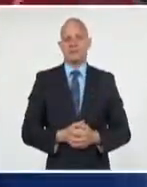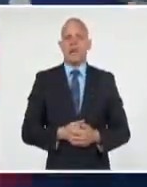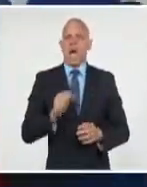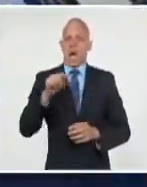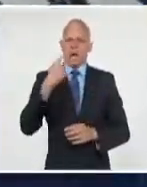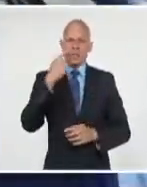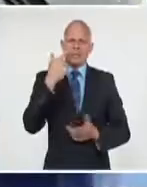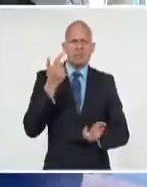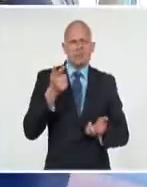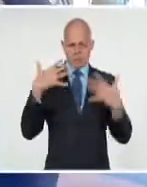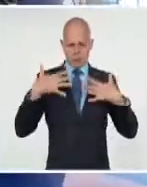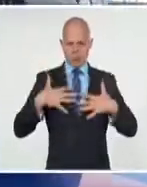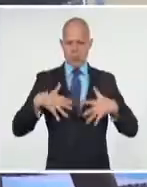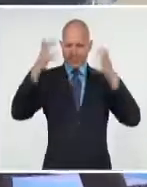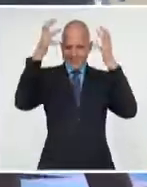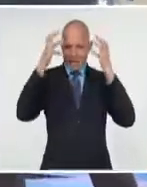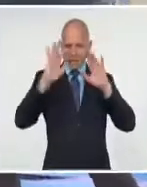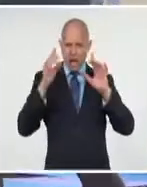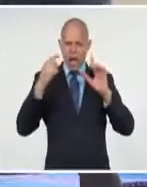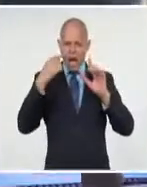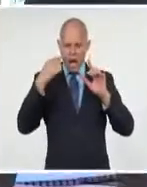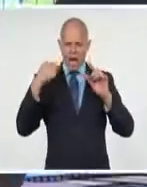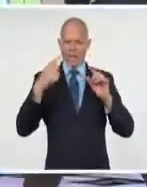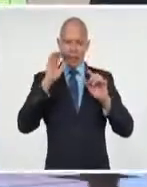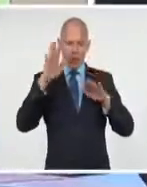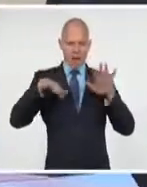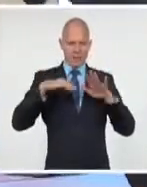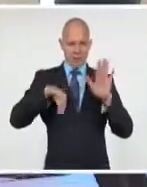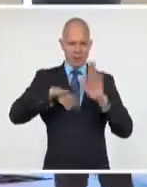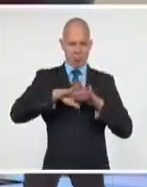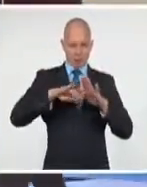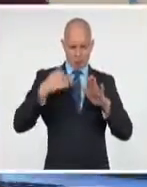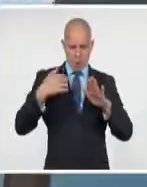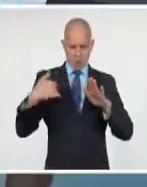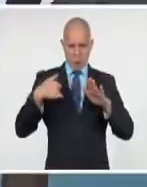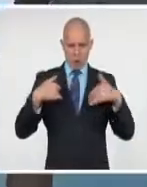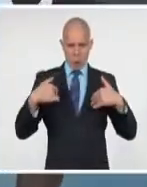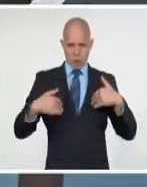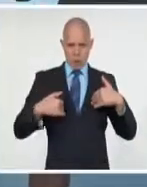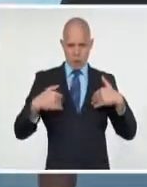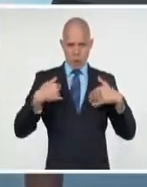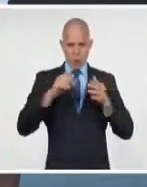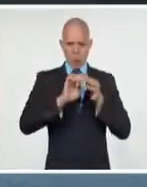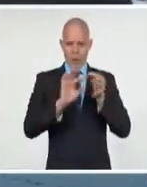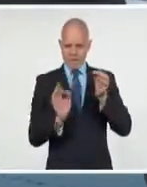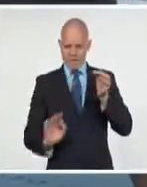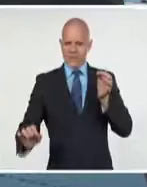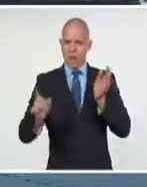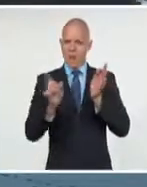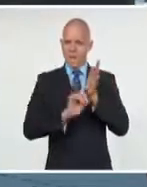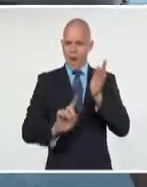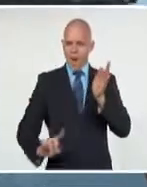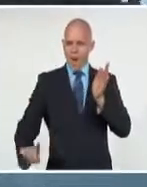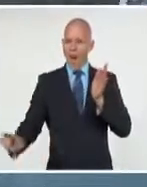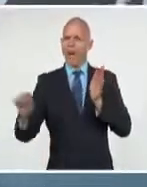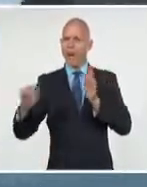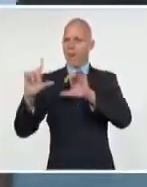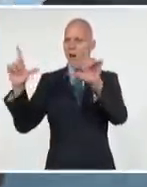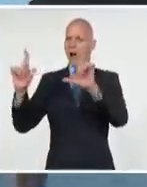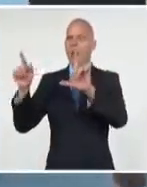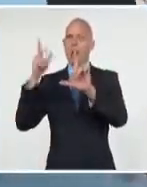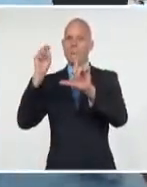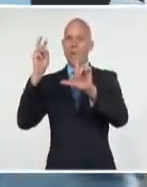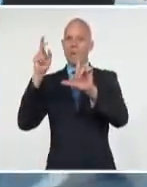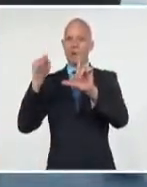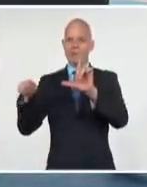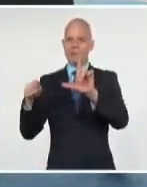sensores distribuidos en el peto electrónico y cabeceras, los cuales transmiten una señal a un dispositivo receptor. El mismo traduce